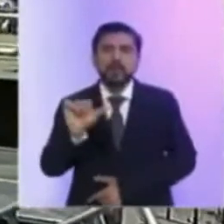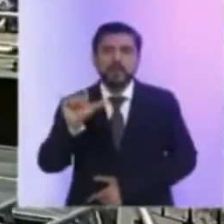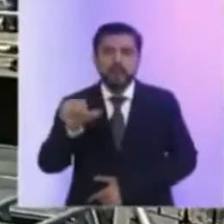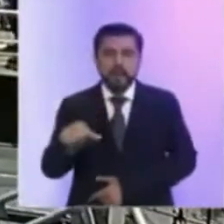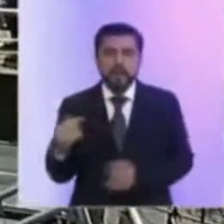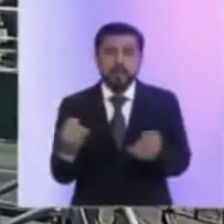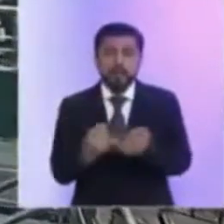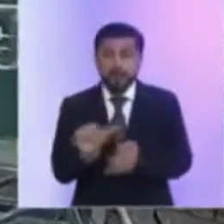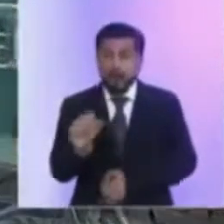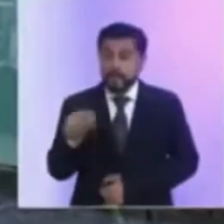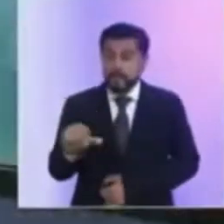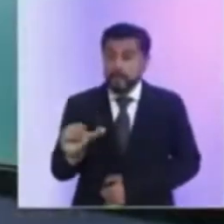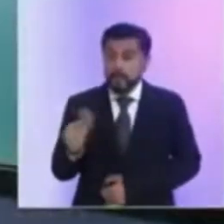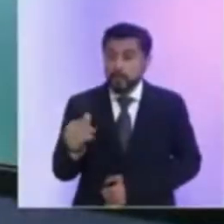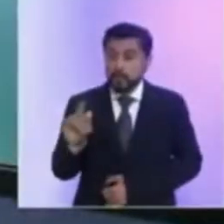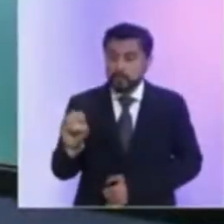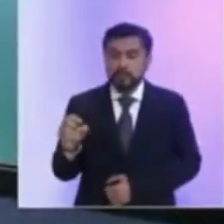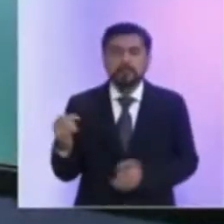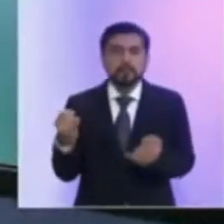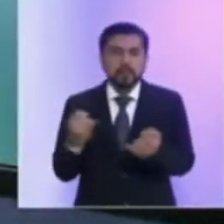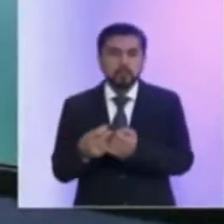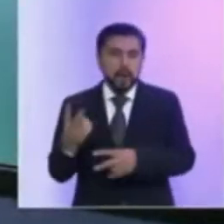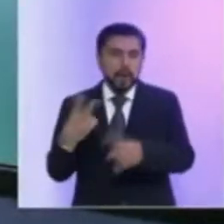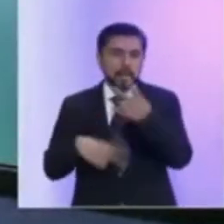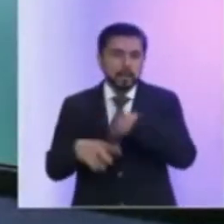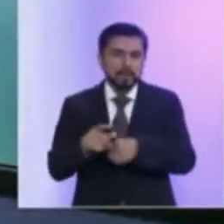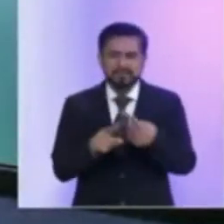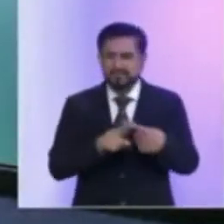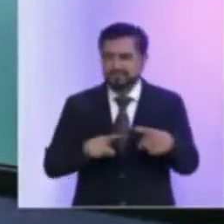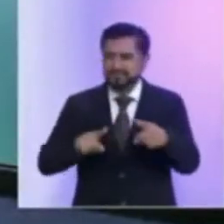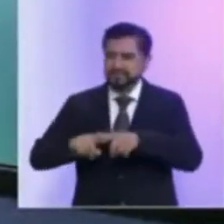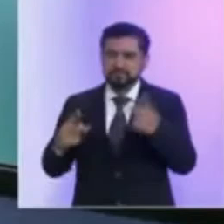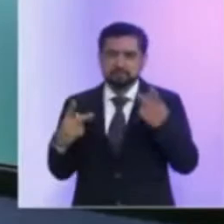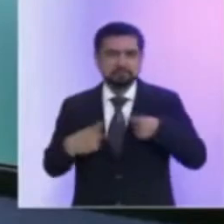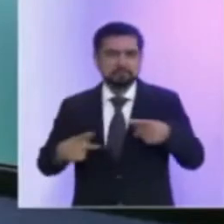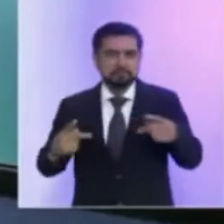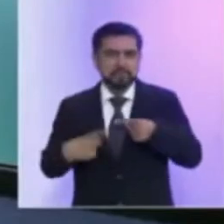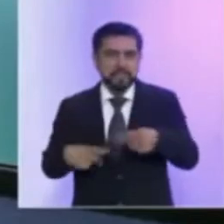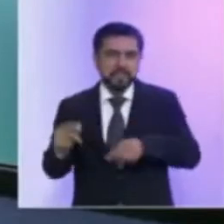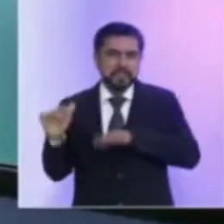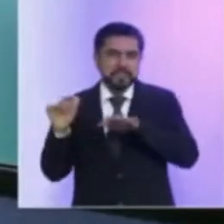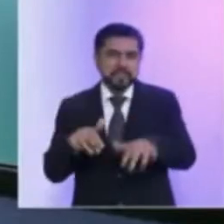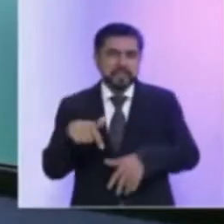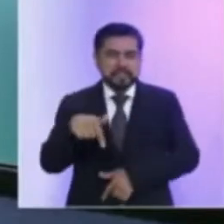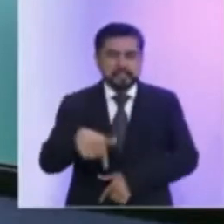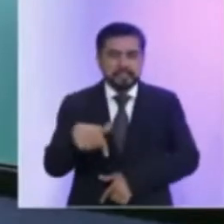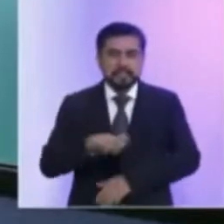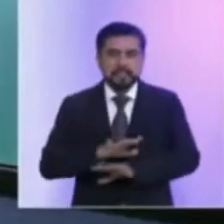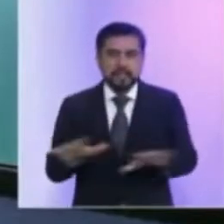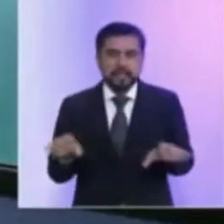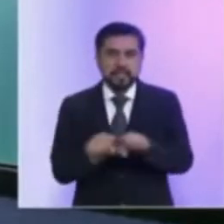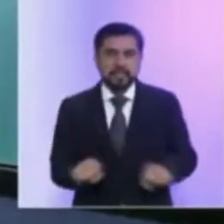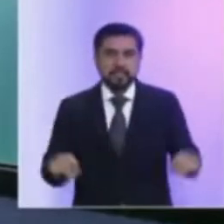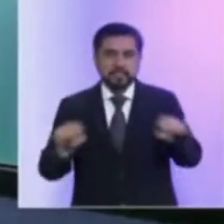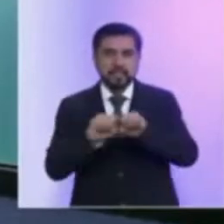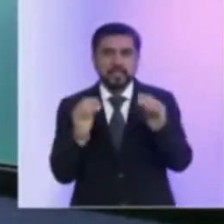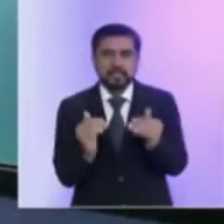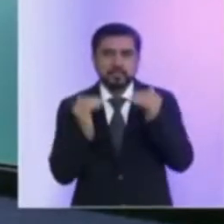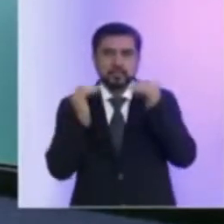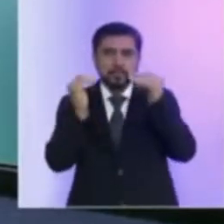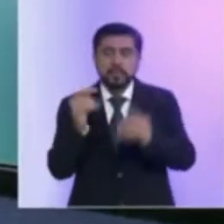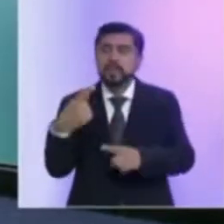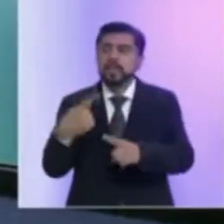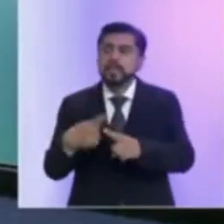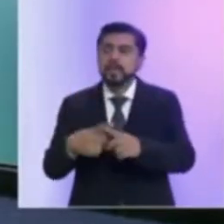Adán Augusto López. A Adán Augusto López también, sí, estar presente, y tantas personalidades también, asimismo, de lo que será el